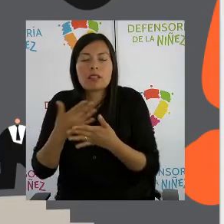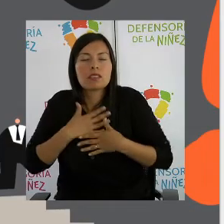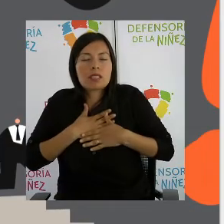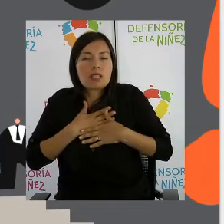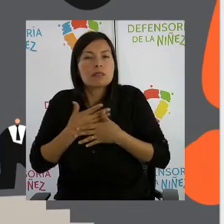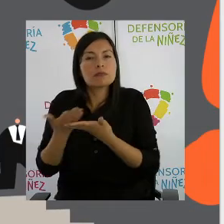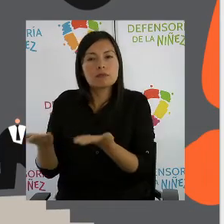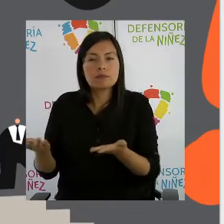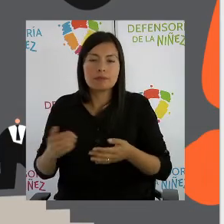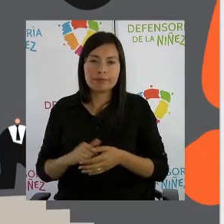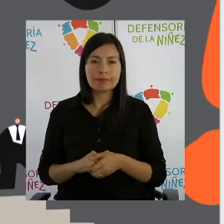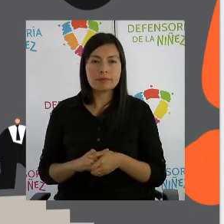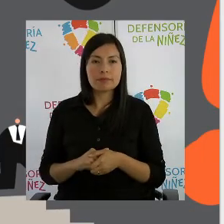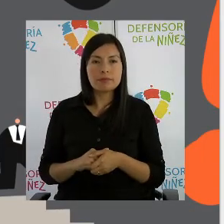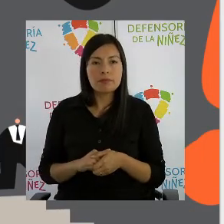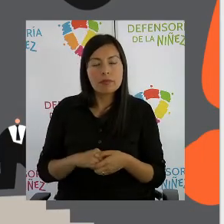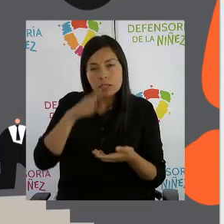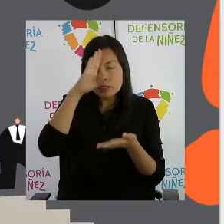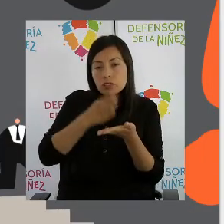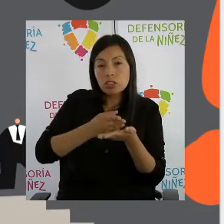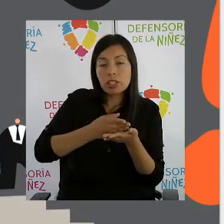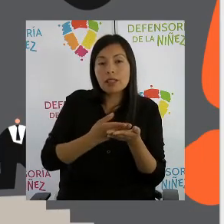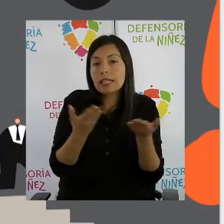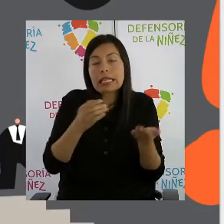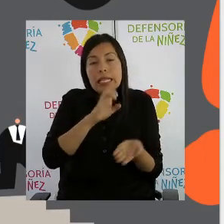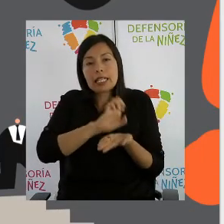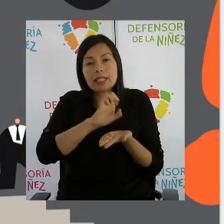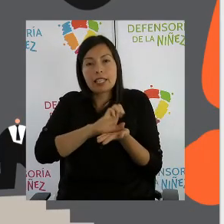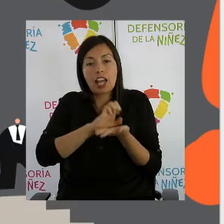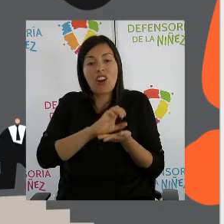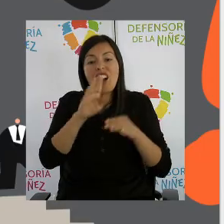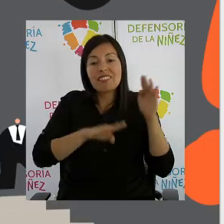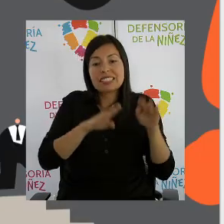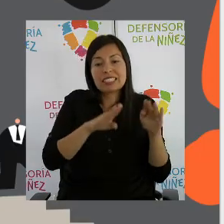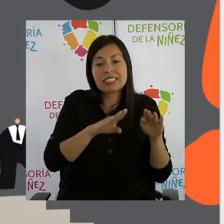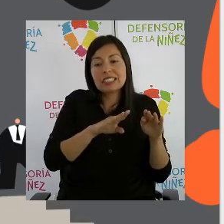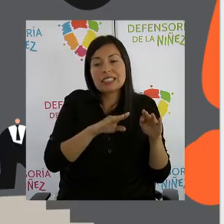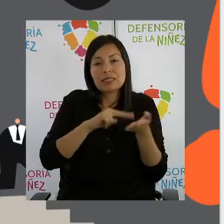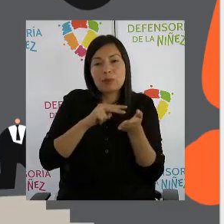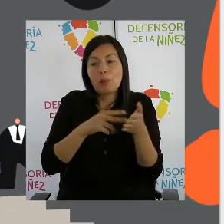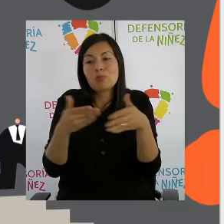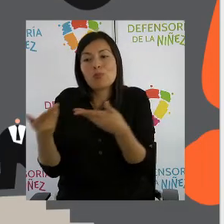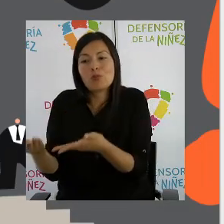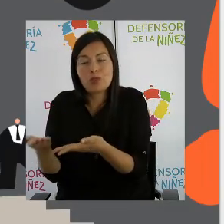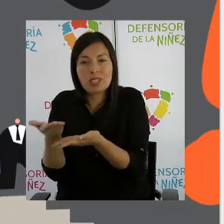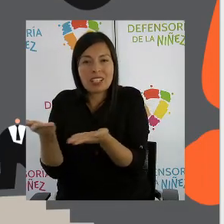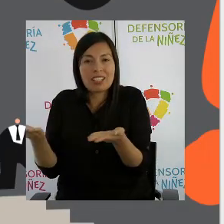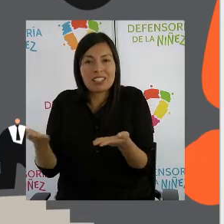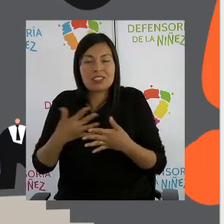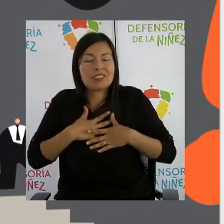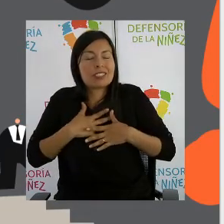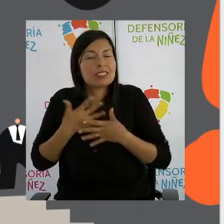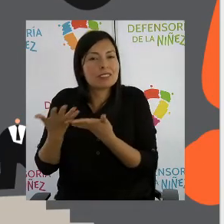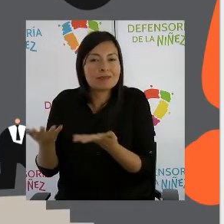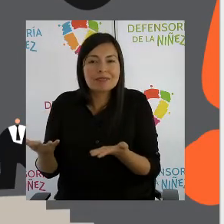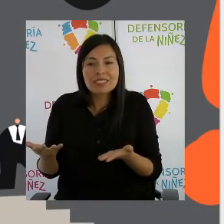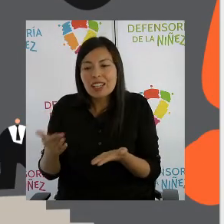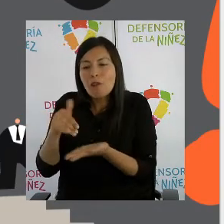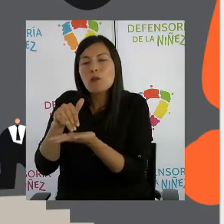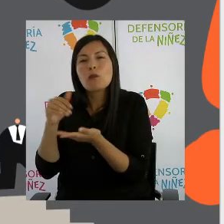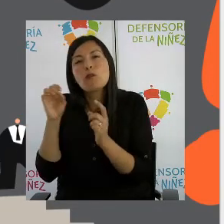las decisiones de los órganos del Estado, sin duda, les afectan muchas veces de manera inmediata y directa a quienes son los más vulnerables. Y